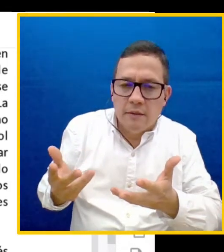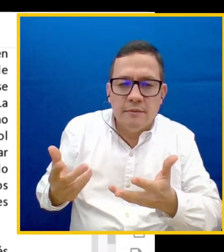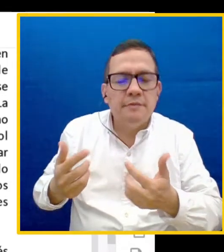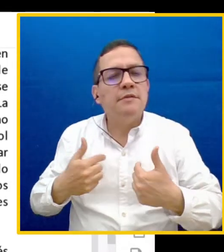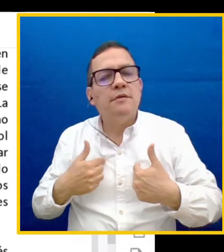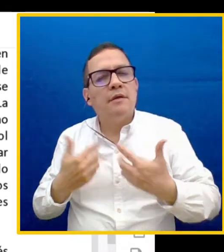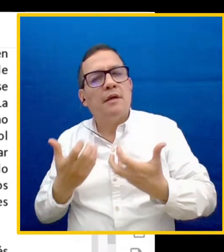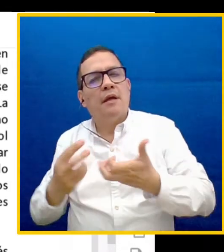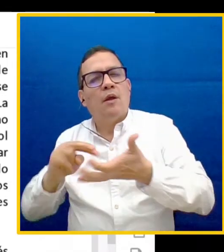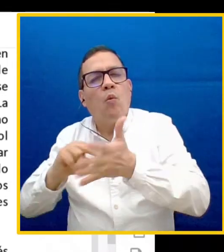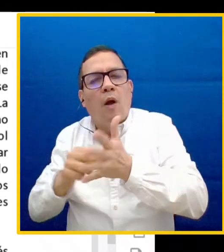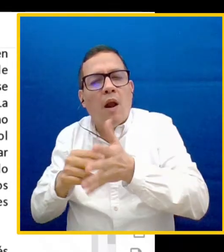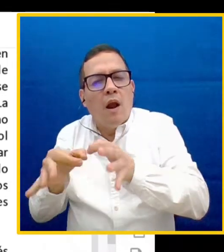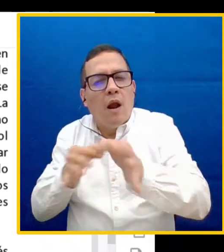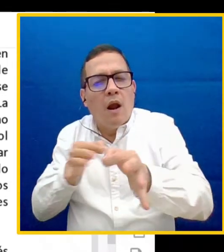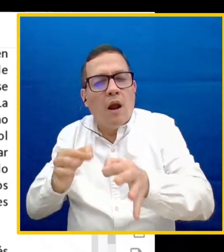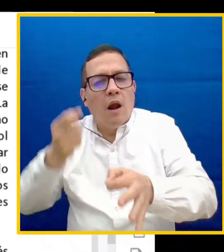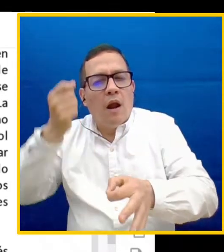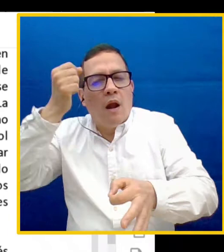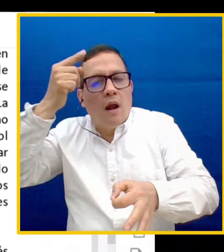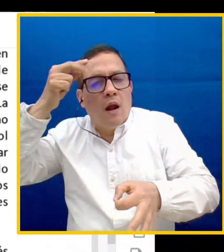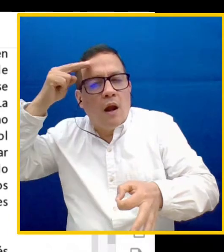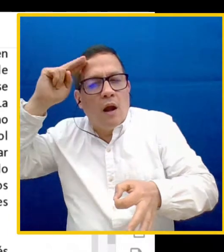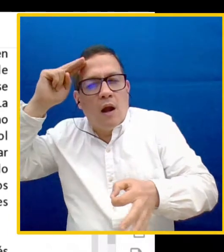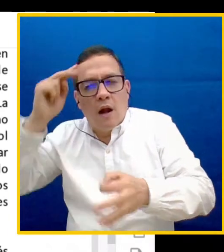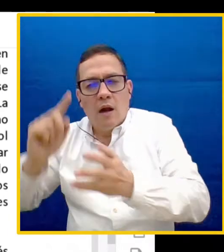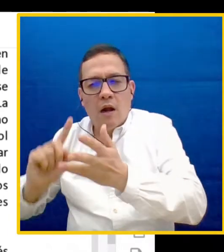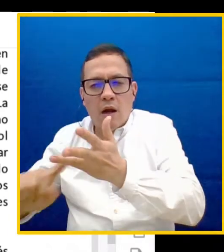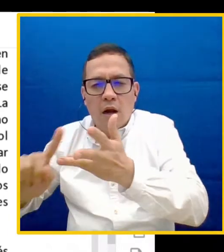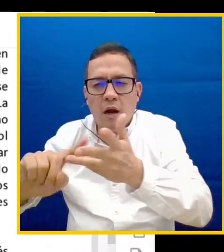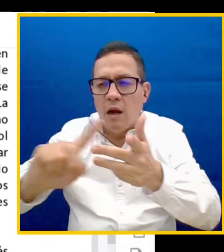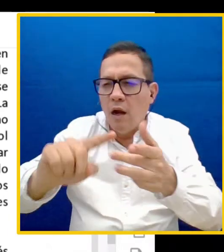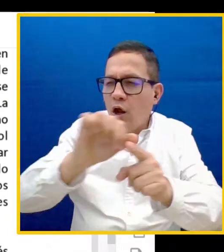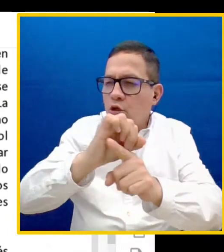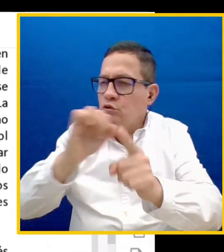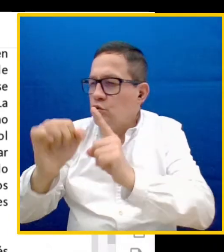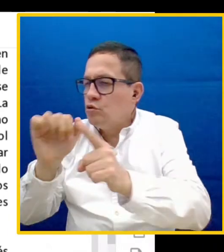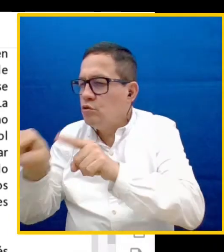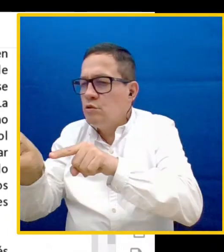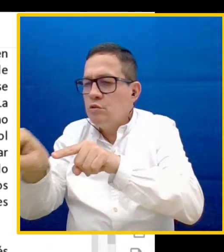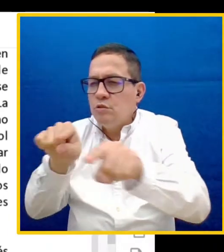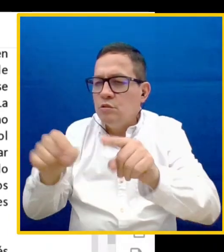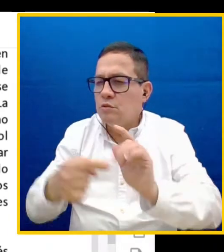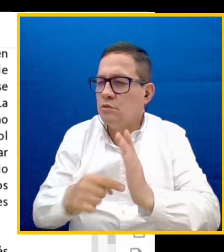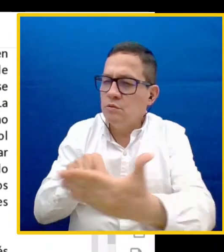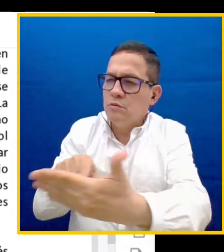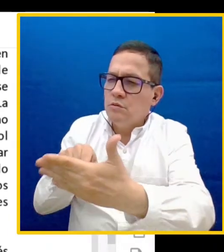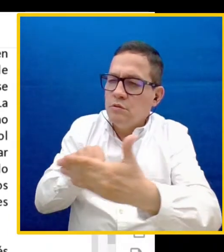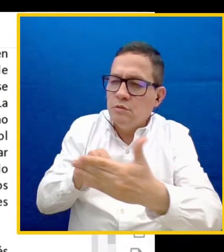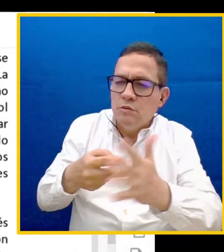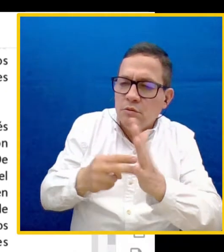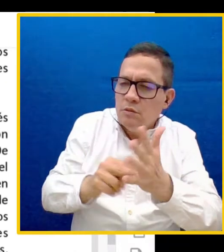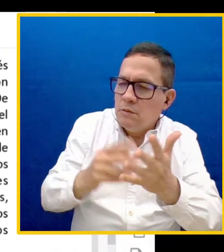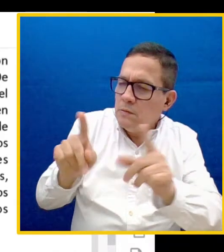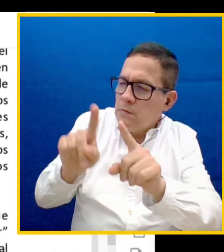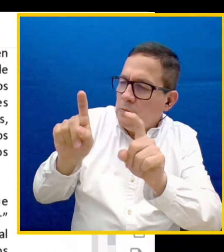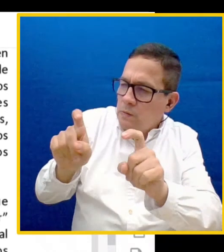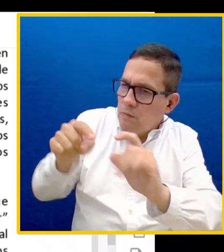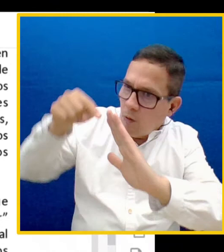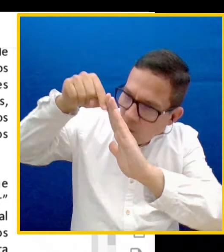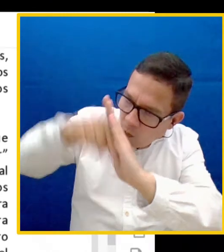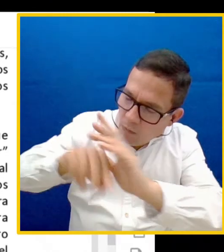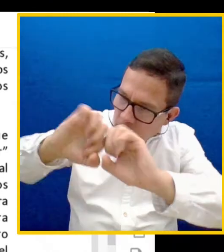la explicación, interpretando expresiones sociales que son enigmáticas en su superficie.